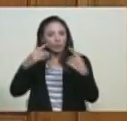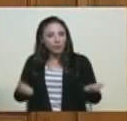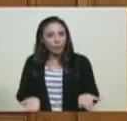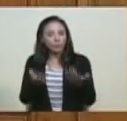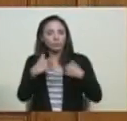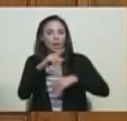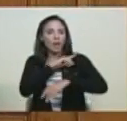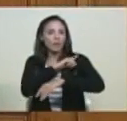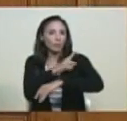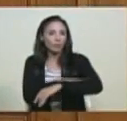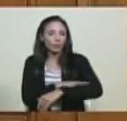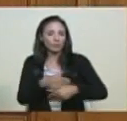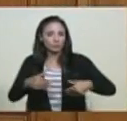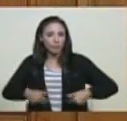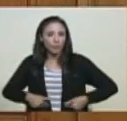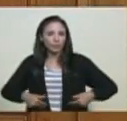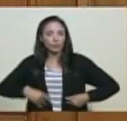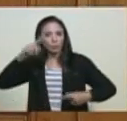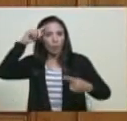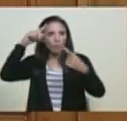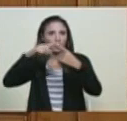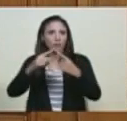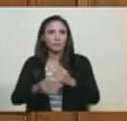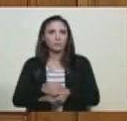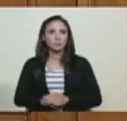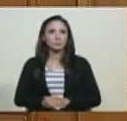esfuerzos, compatriotas.